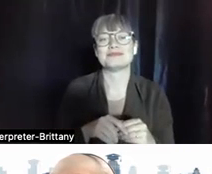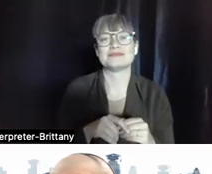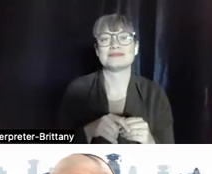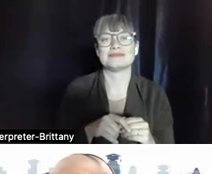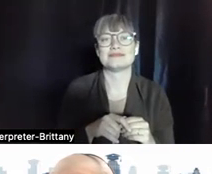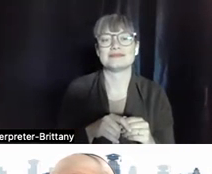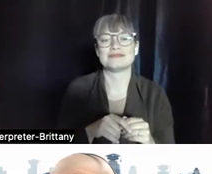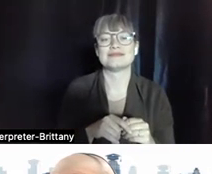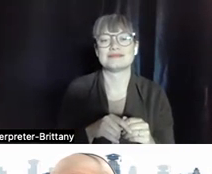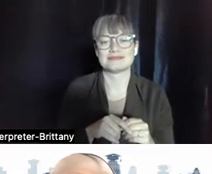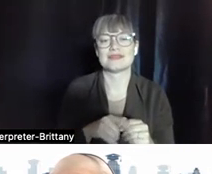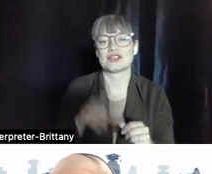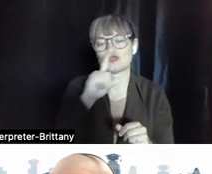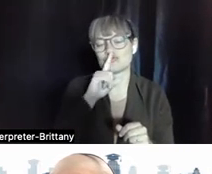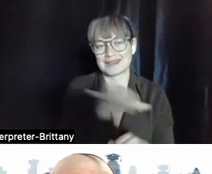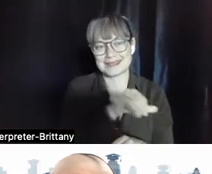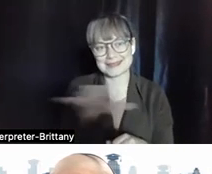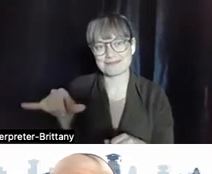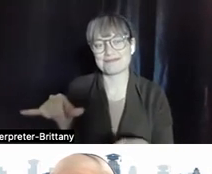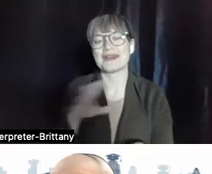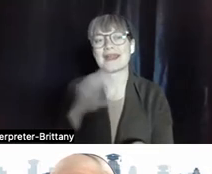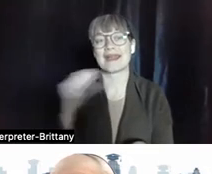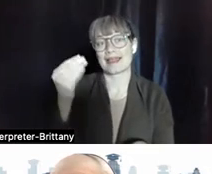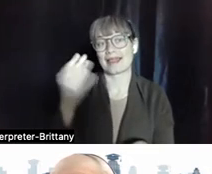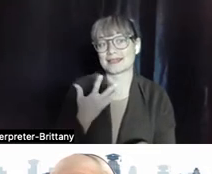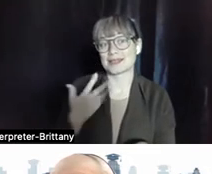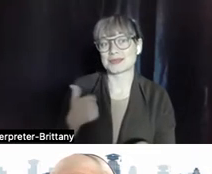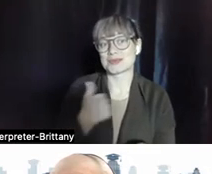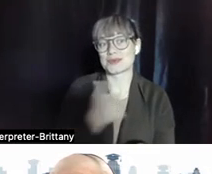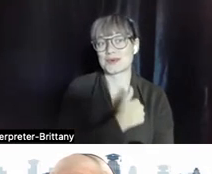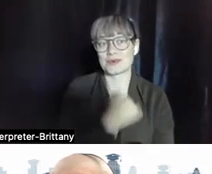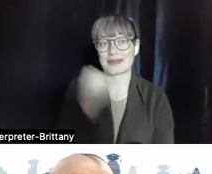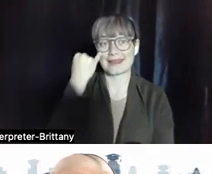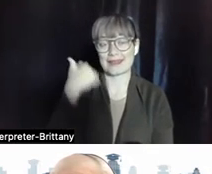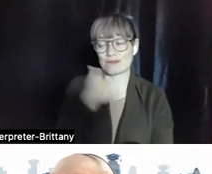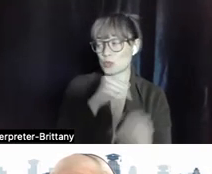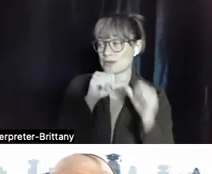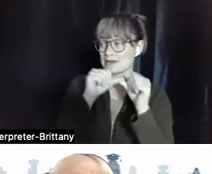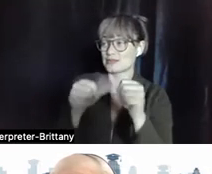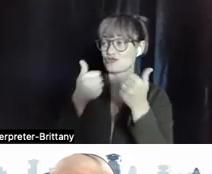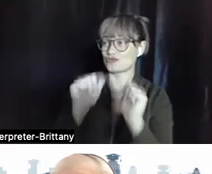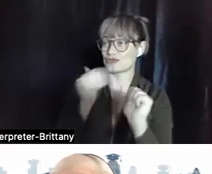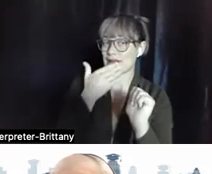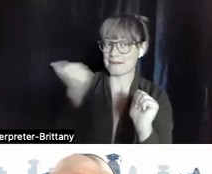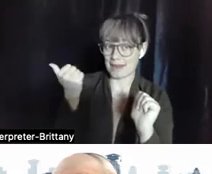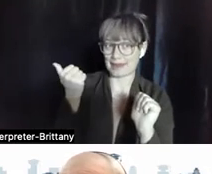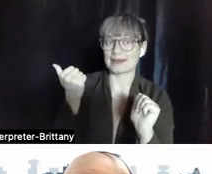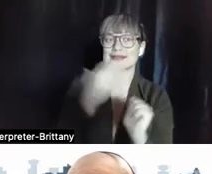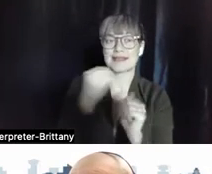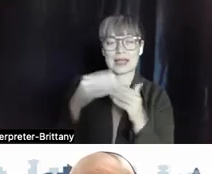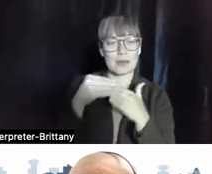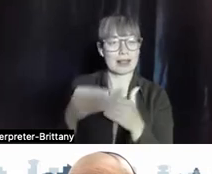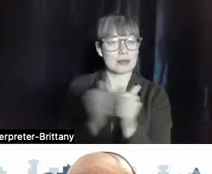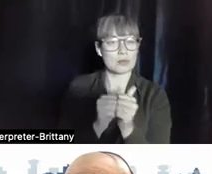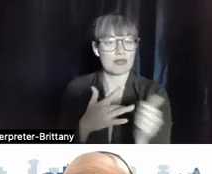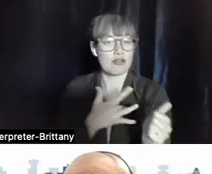estudiantes se ve en otros lugares también. Y nos deja saber que si seguimos haciendo todo lo posible